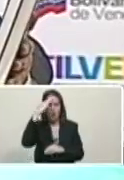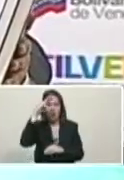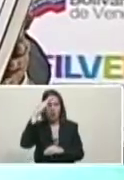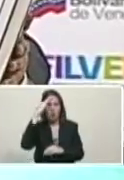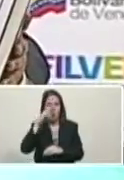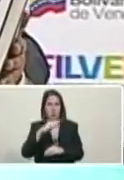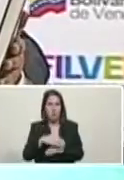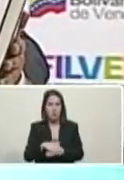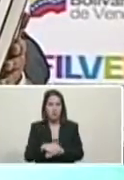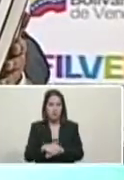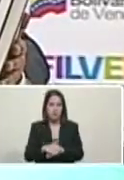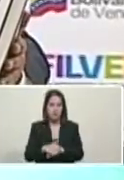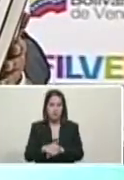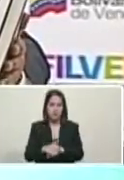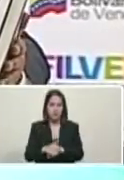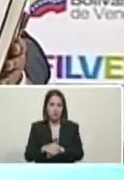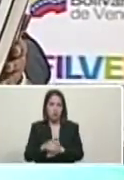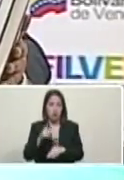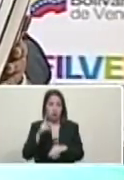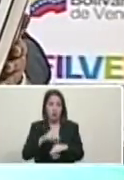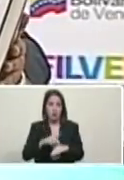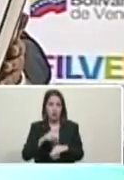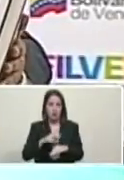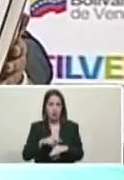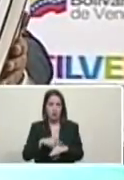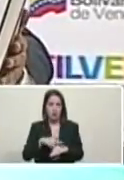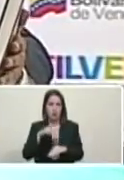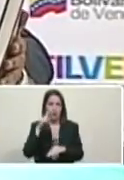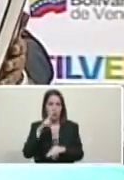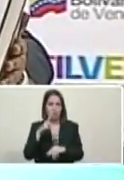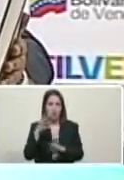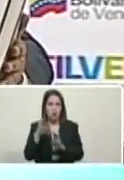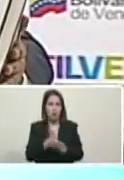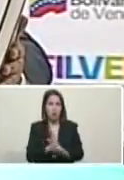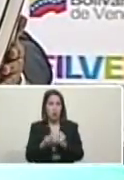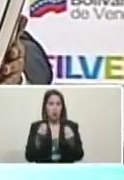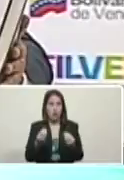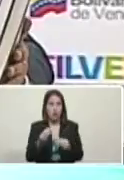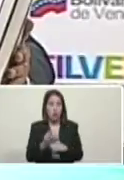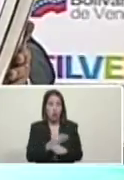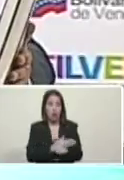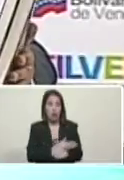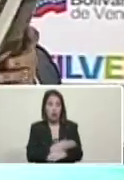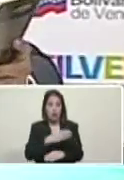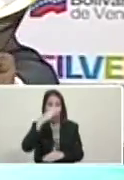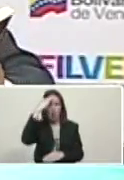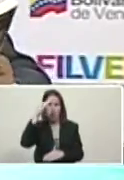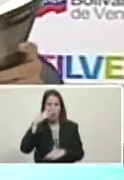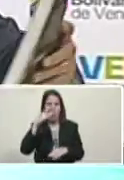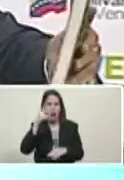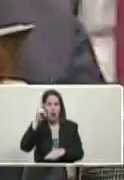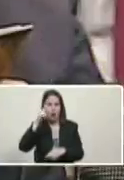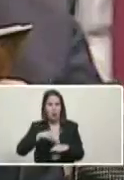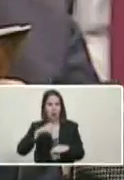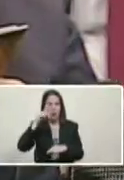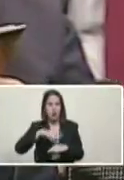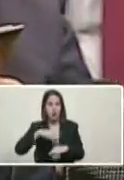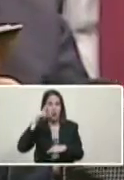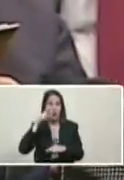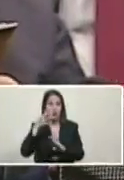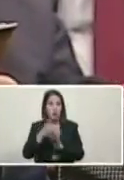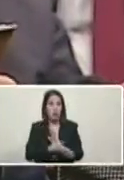alas que van a volar juntas, más temprano que tarde. Cuba y Puerto Rico son de un